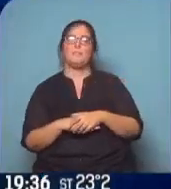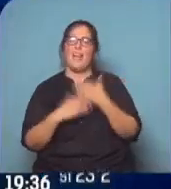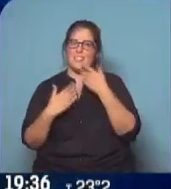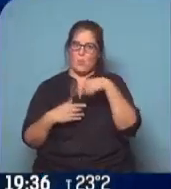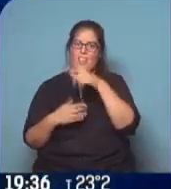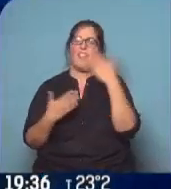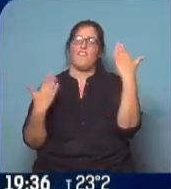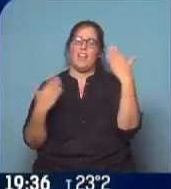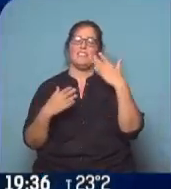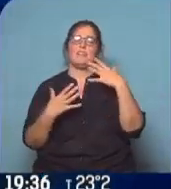y félix más ferias para también para todos